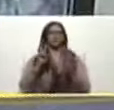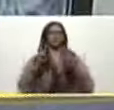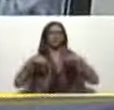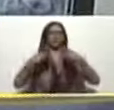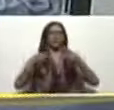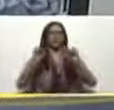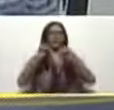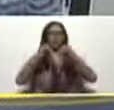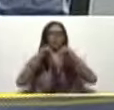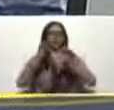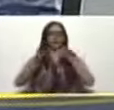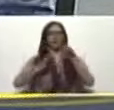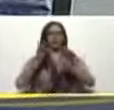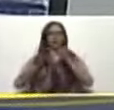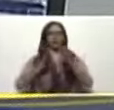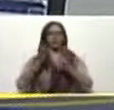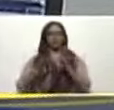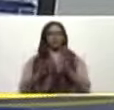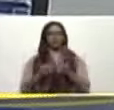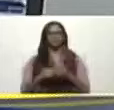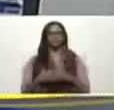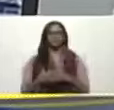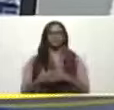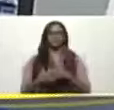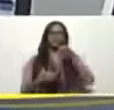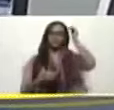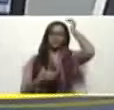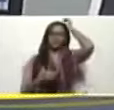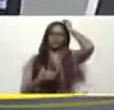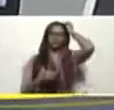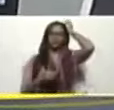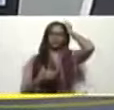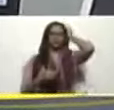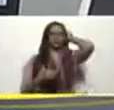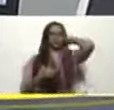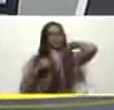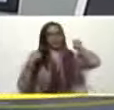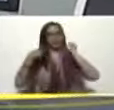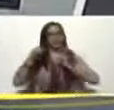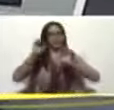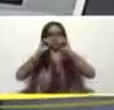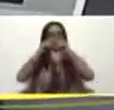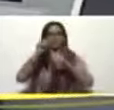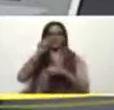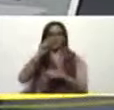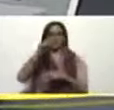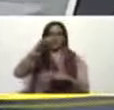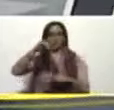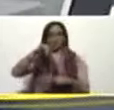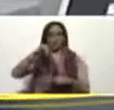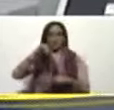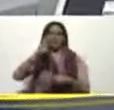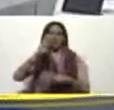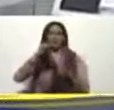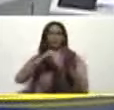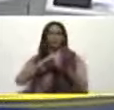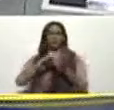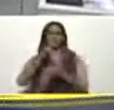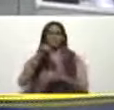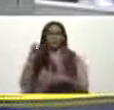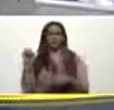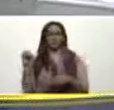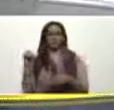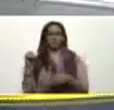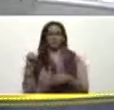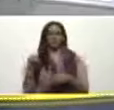dos nuevos microscopios, el cual les voy a explicar en este momento, ¿no? Tenemos un microscopio que es el TM, 4100,